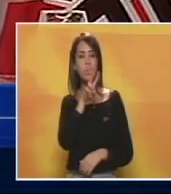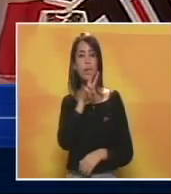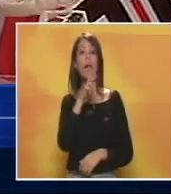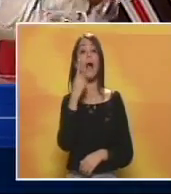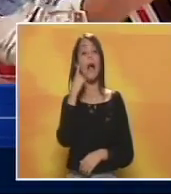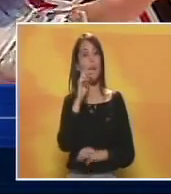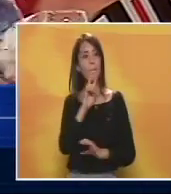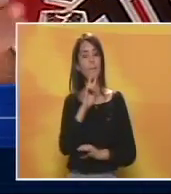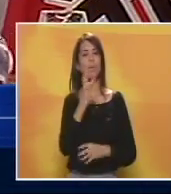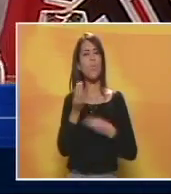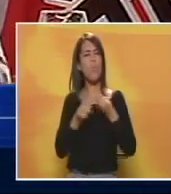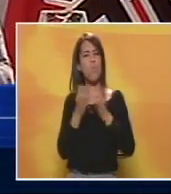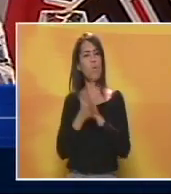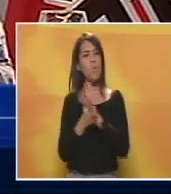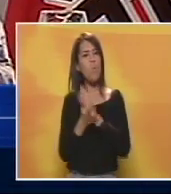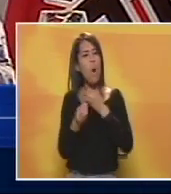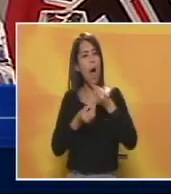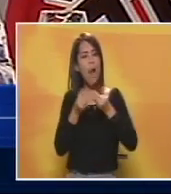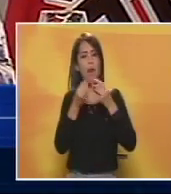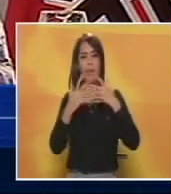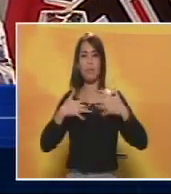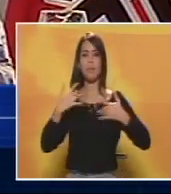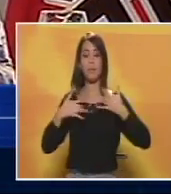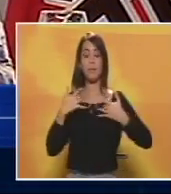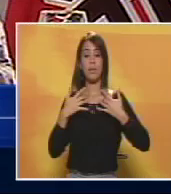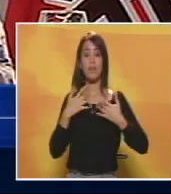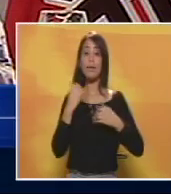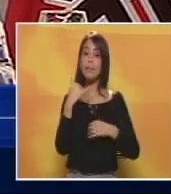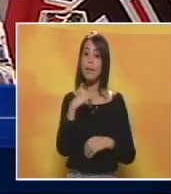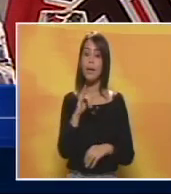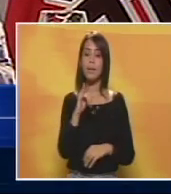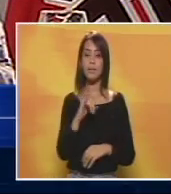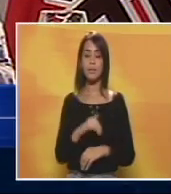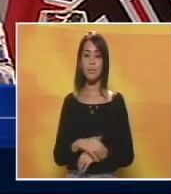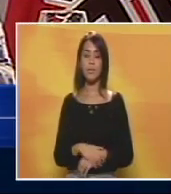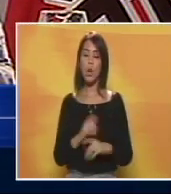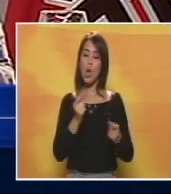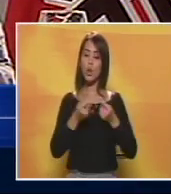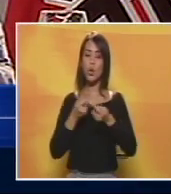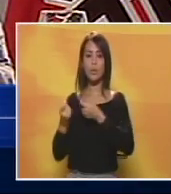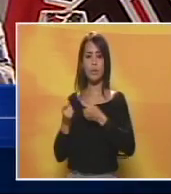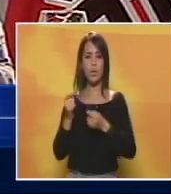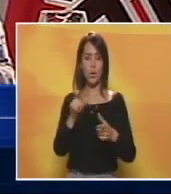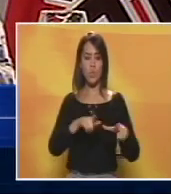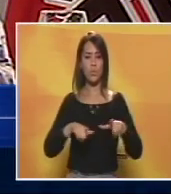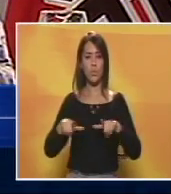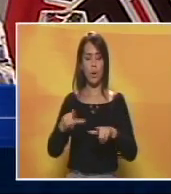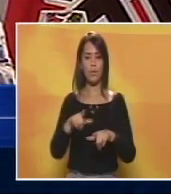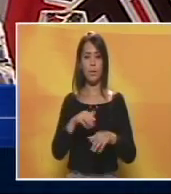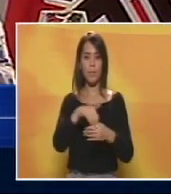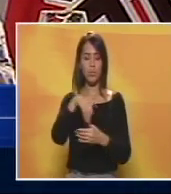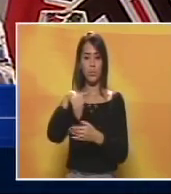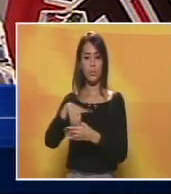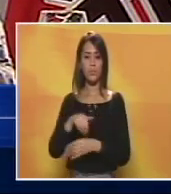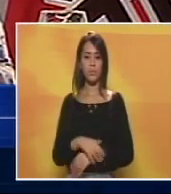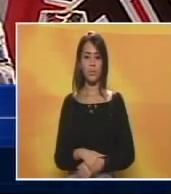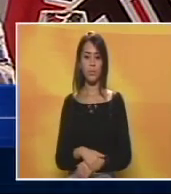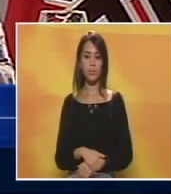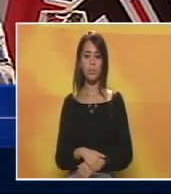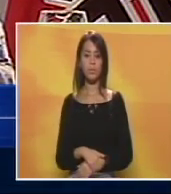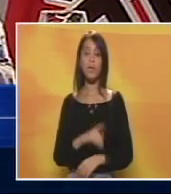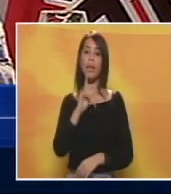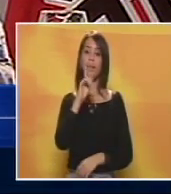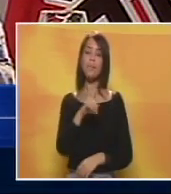y chequear cuáles son esas actividades que tienen los coordinadores de centro. Asimismo, tenemos